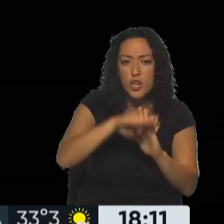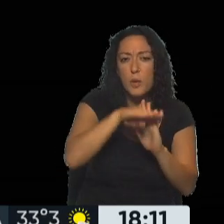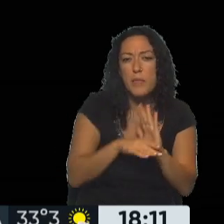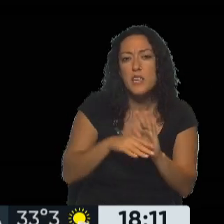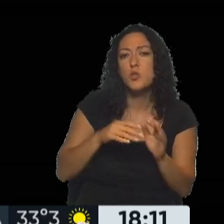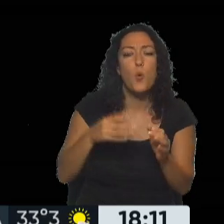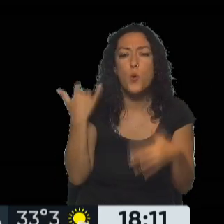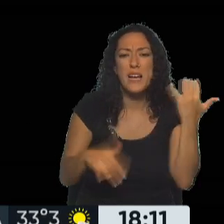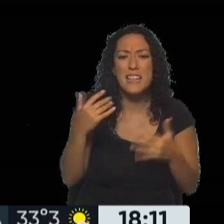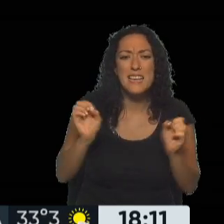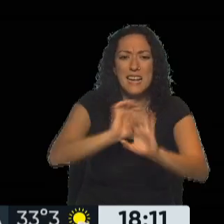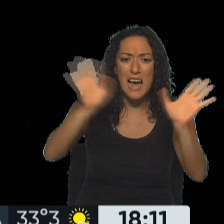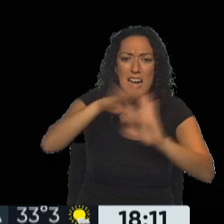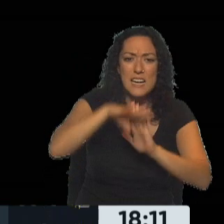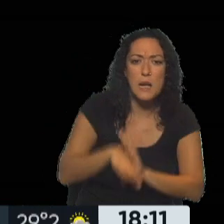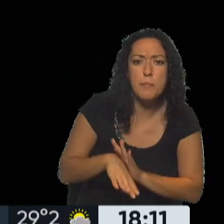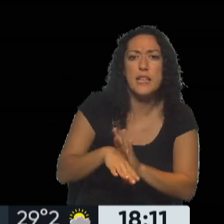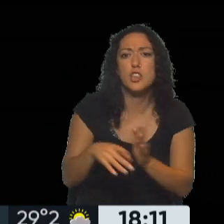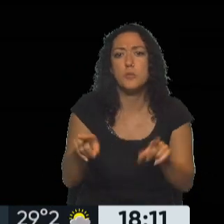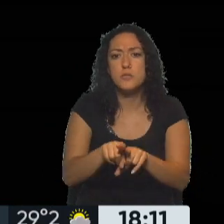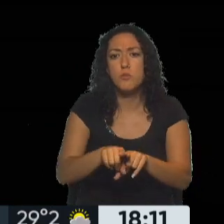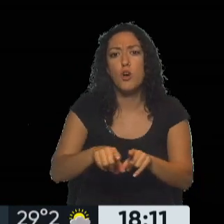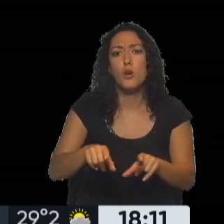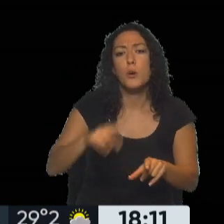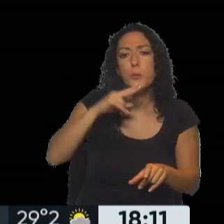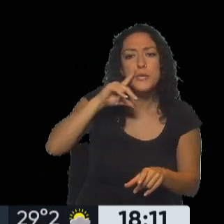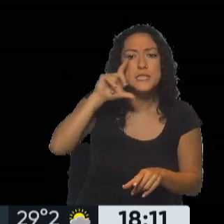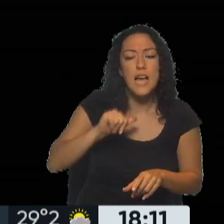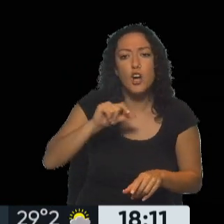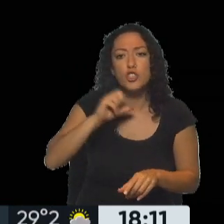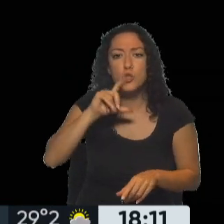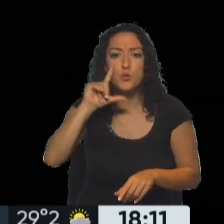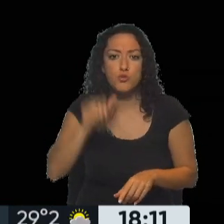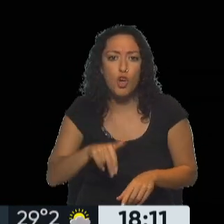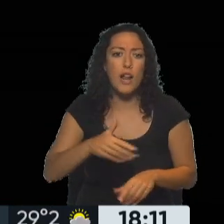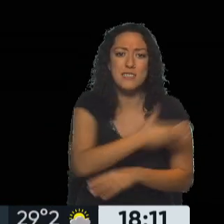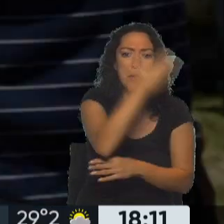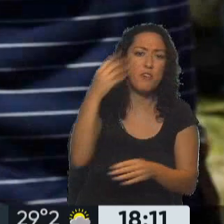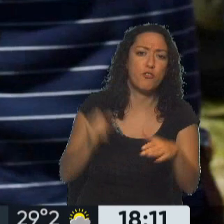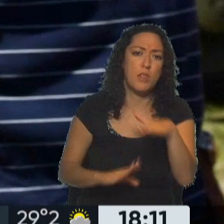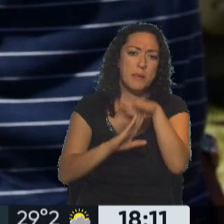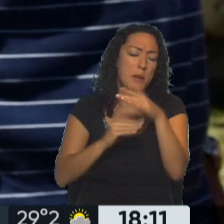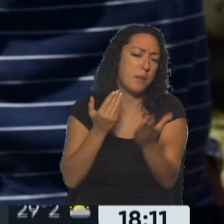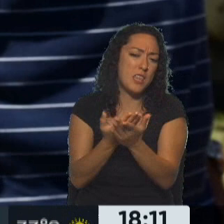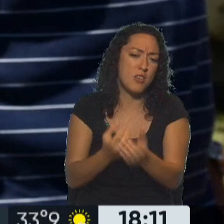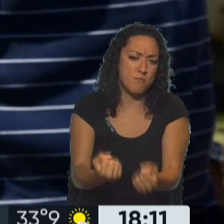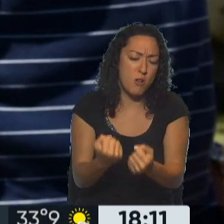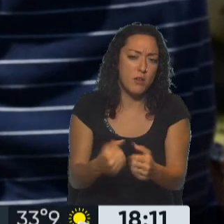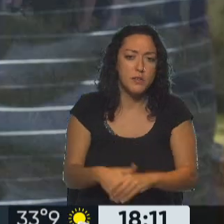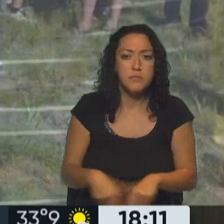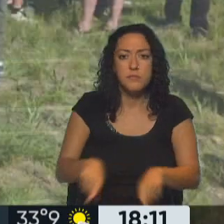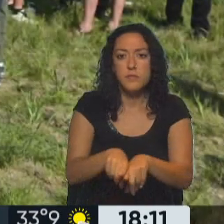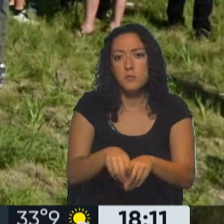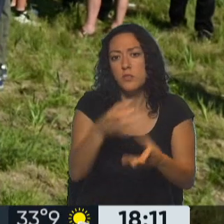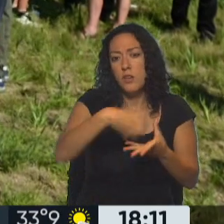la asamblea de hoy en Villa Constitución es clave para que sus pedidos tengan fuerza dice Patricia bullrich que cada vez que hay una movida